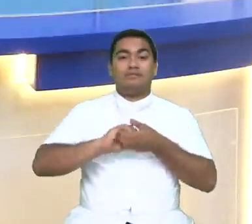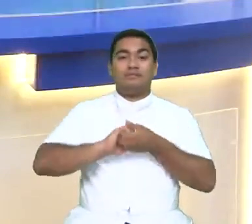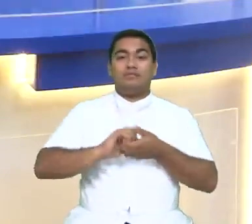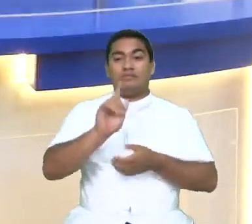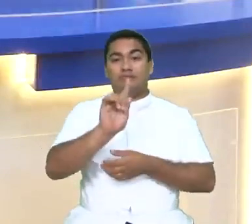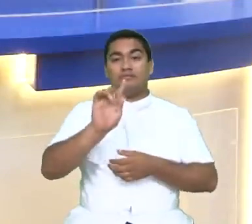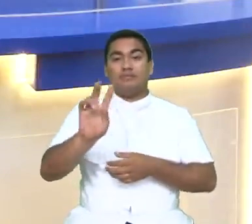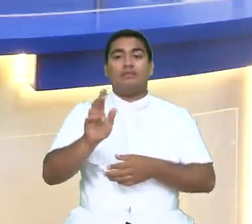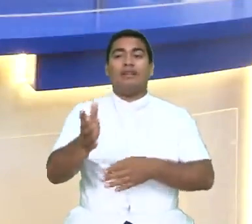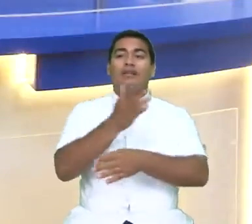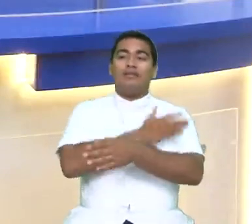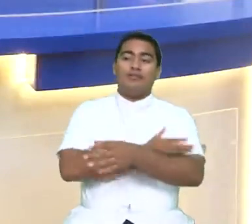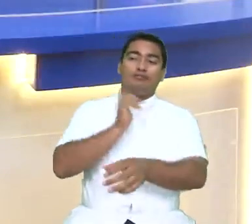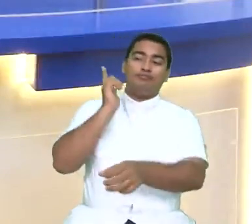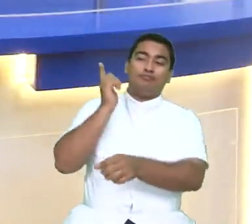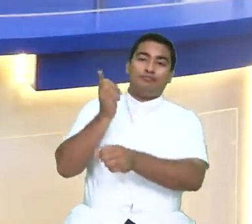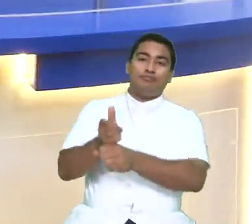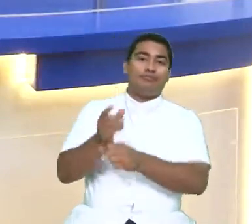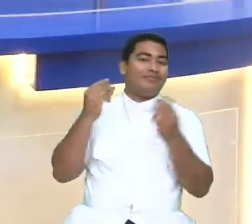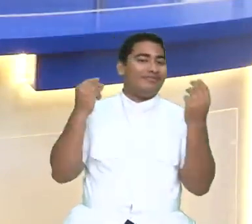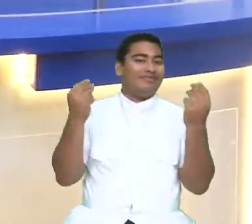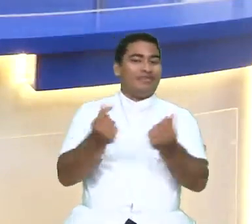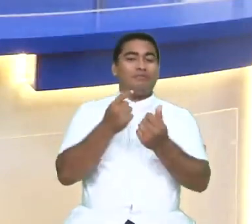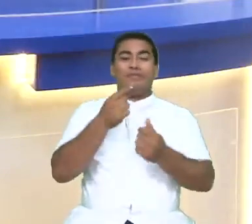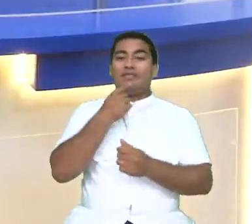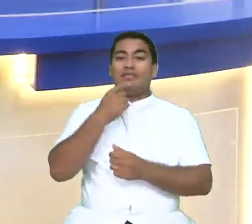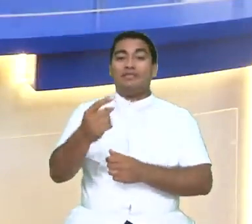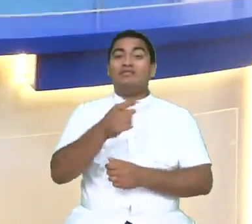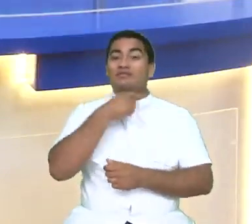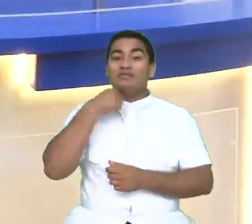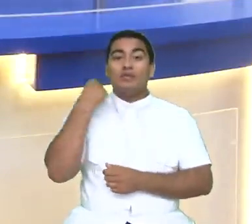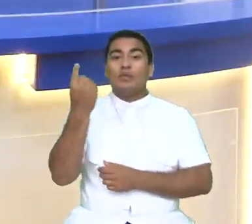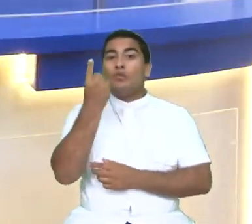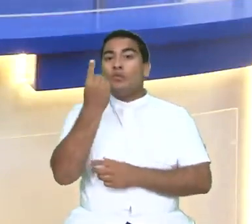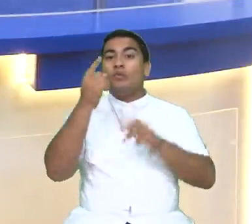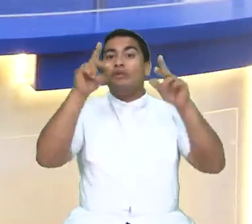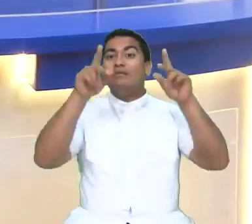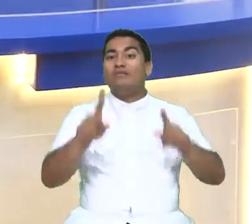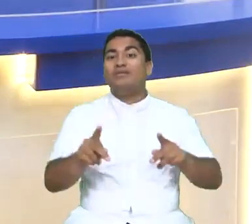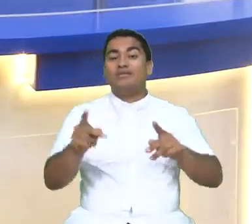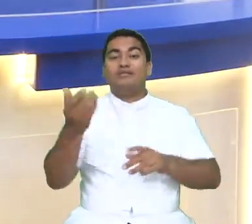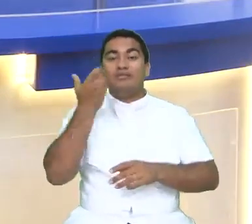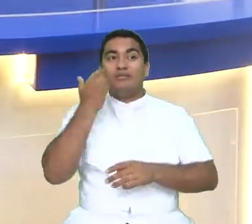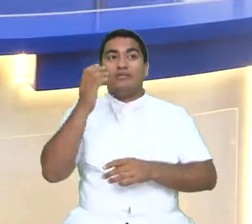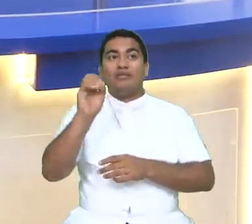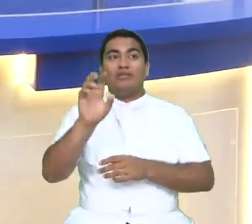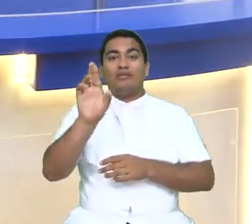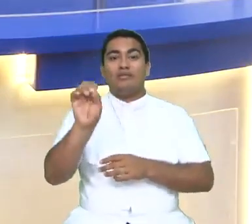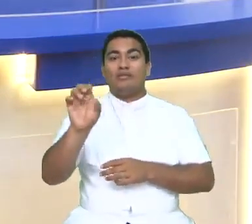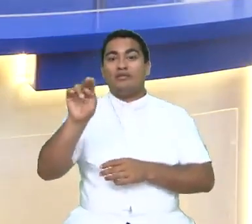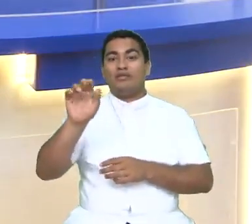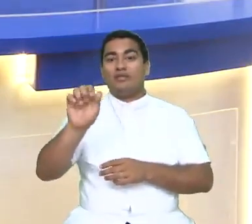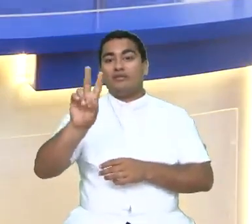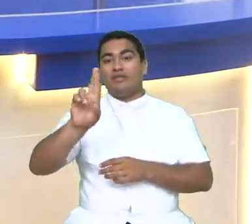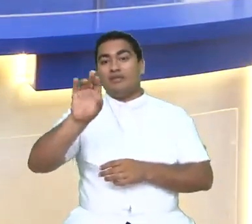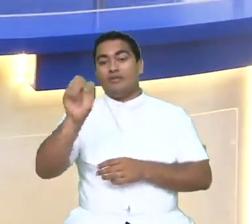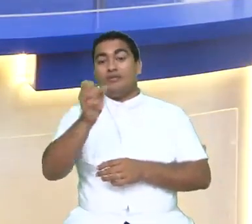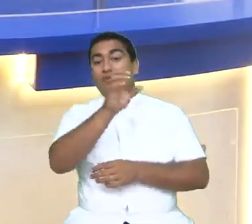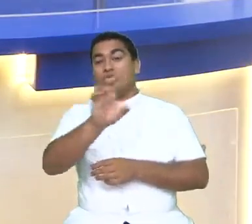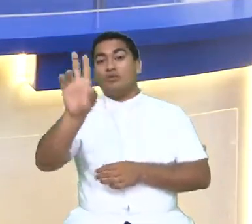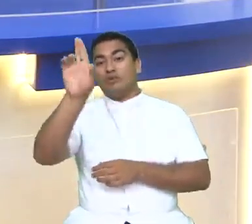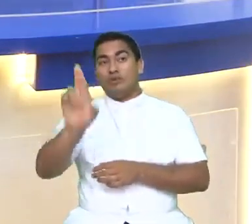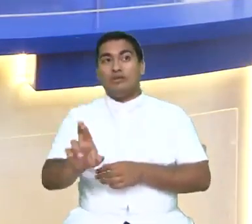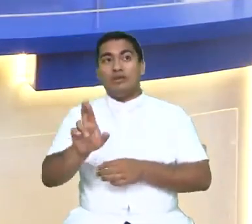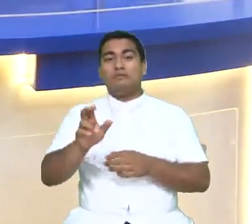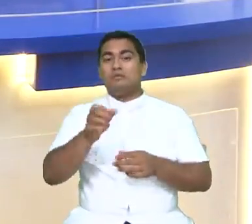televidentes, veíamos este reporte de última hora en el que se confirma el primer caso de coronavirus en nuestro país vecino de Costa Rica.